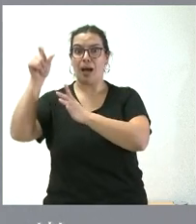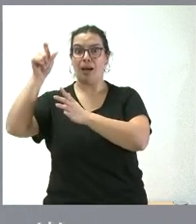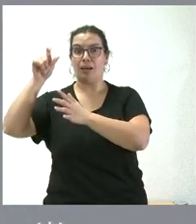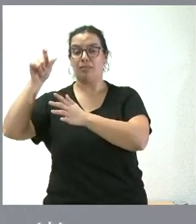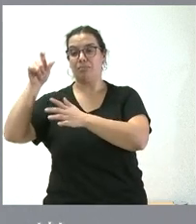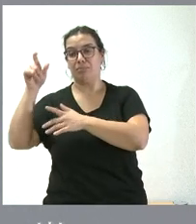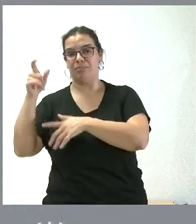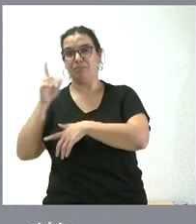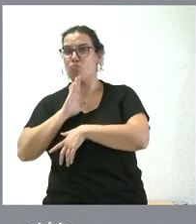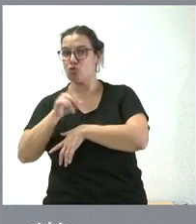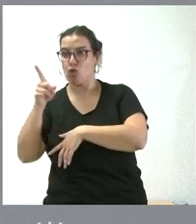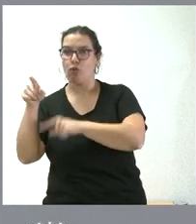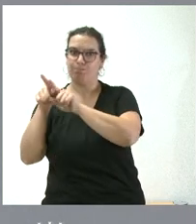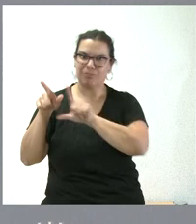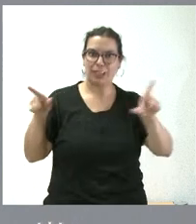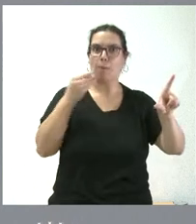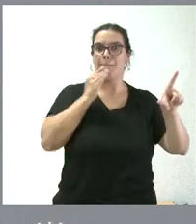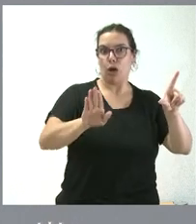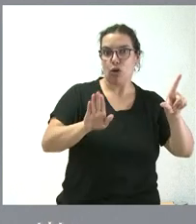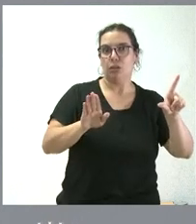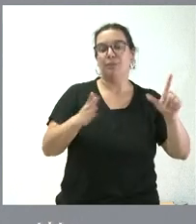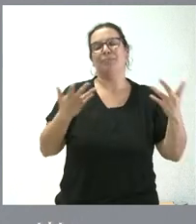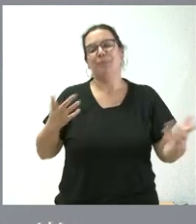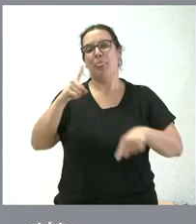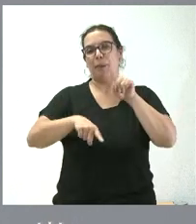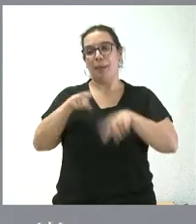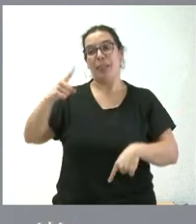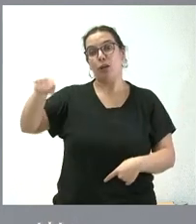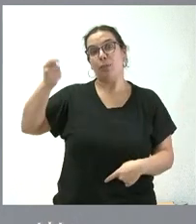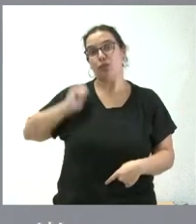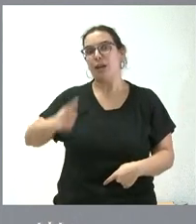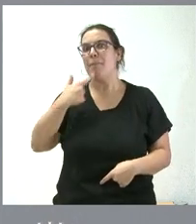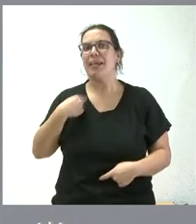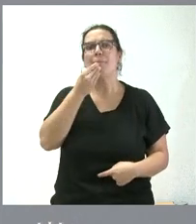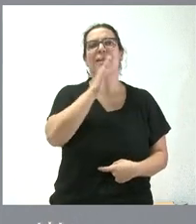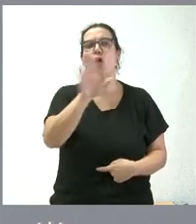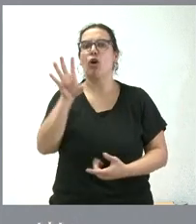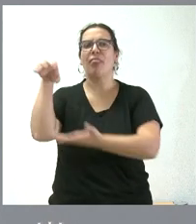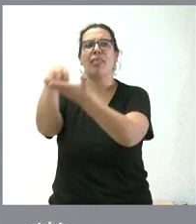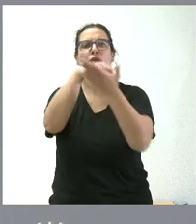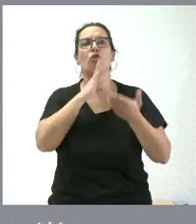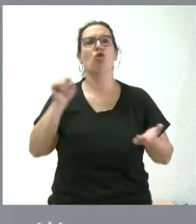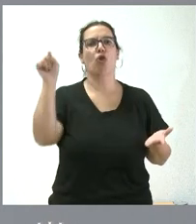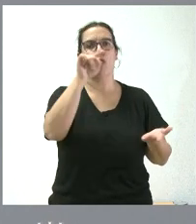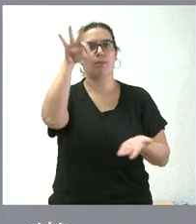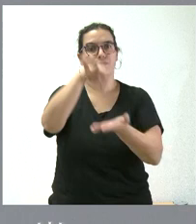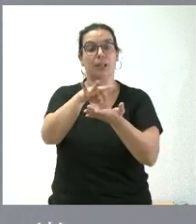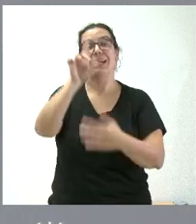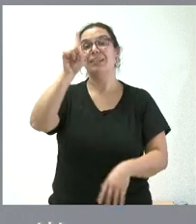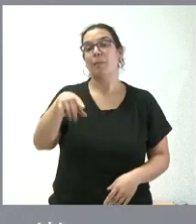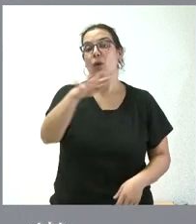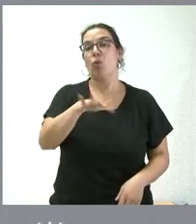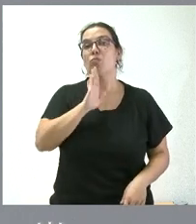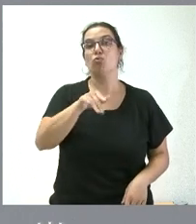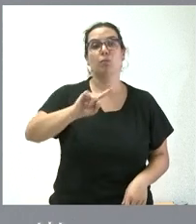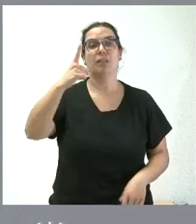por tanto tienen que ser ellos los que nos digan Cuál es la ubicación más precisa de cada uno de estos centros y también Cuál es el lugar más adecuado para